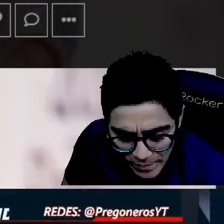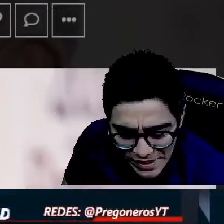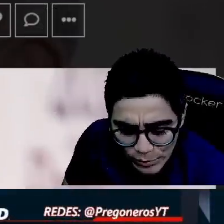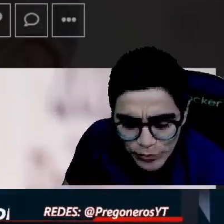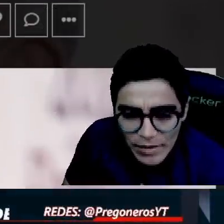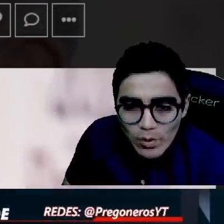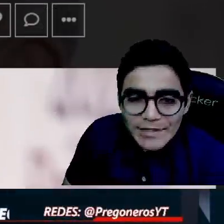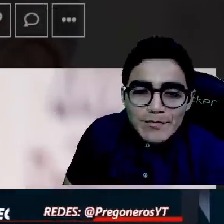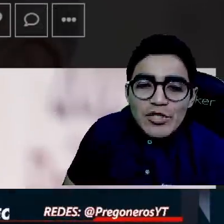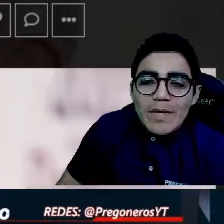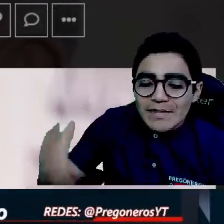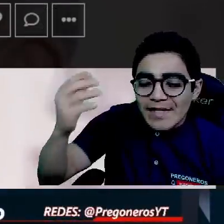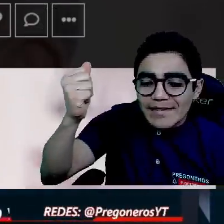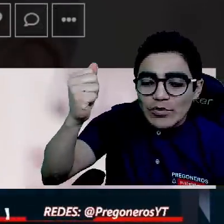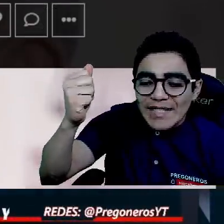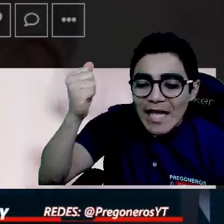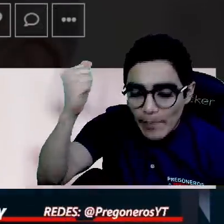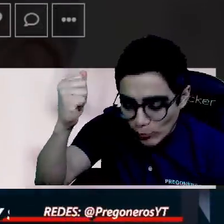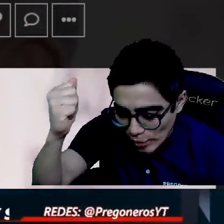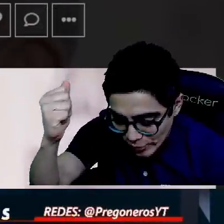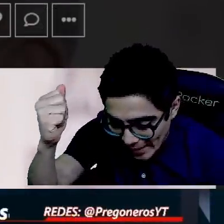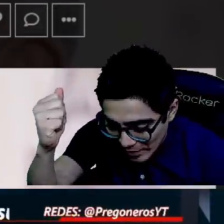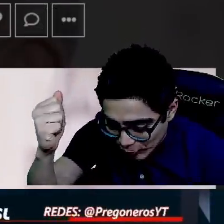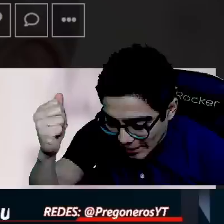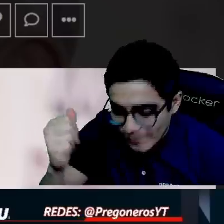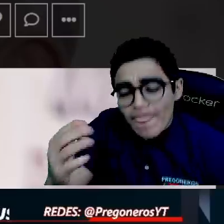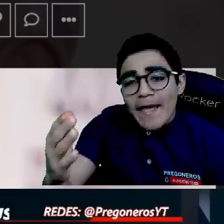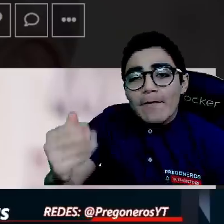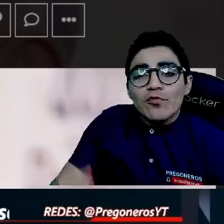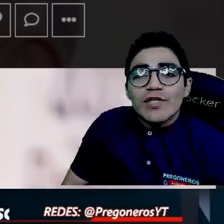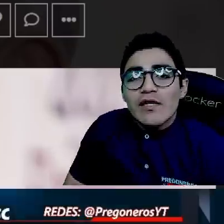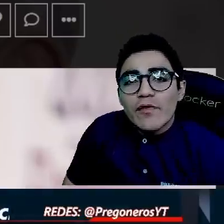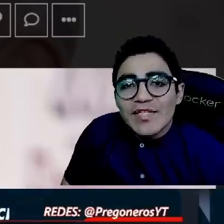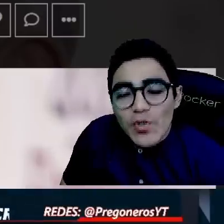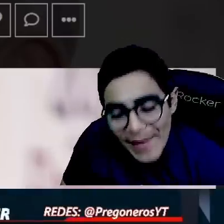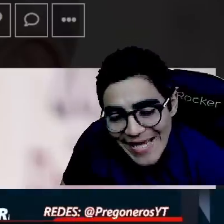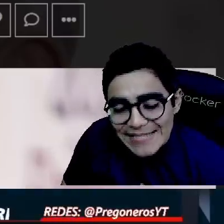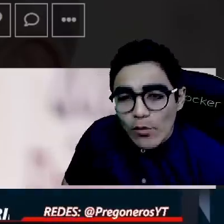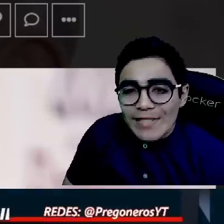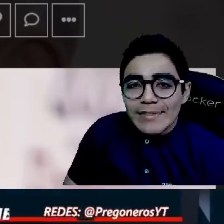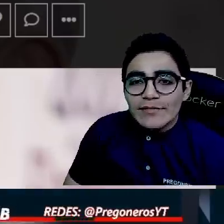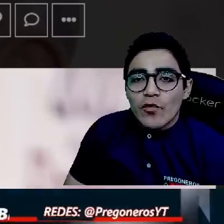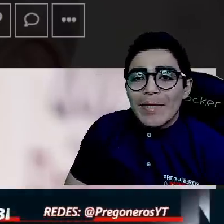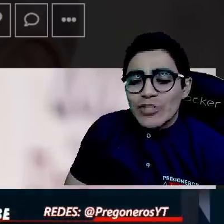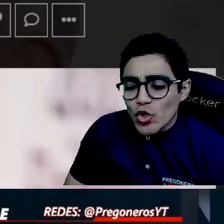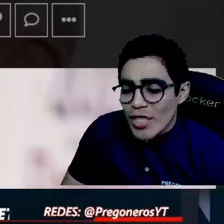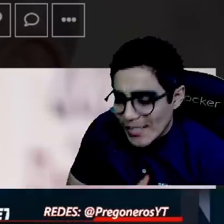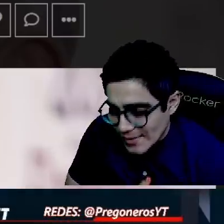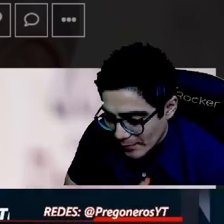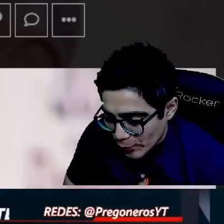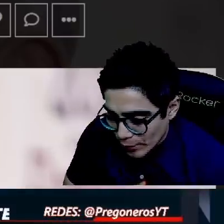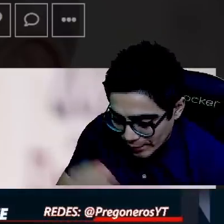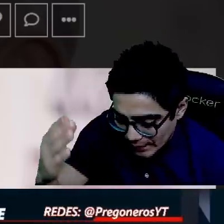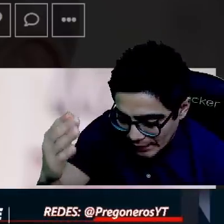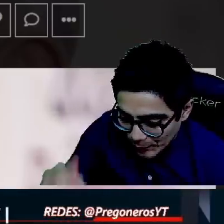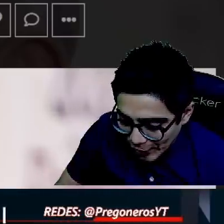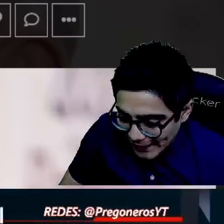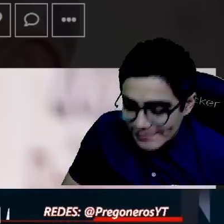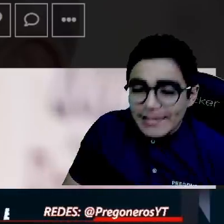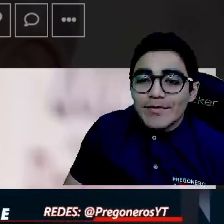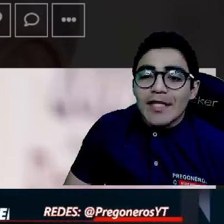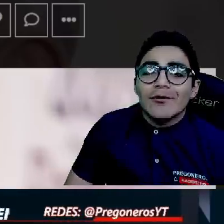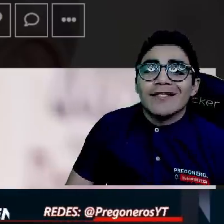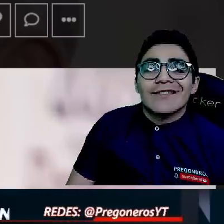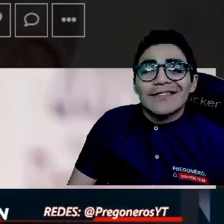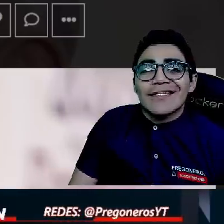Amigos, bienvenidos a una nueva transmisión más a este su canal, Pregoneros de la 4T, en busca de la información para esta cuarta transformación. Servidor Irving